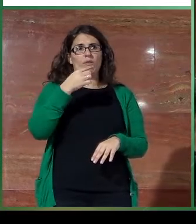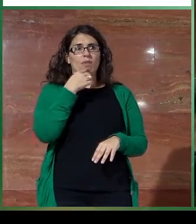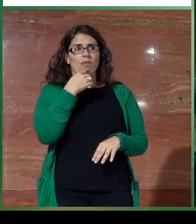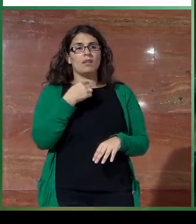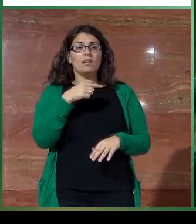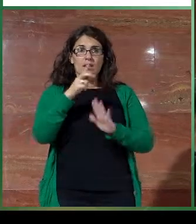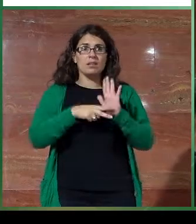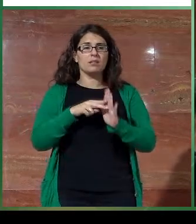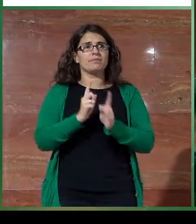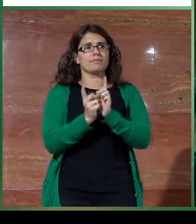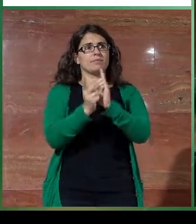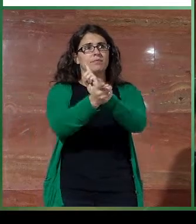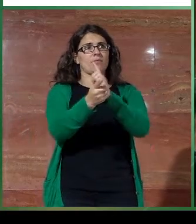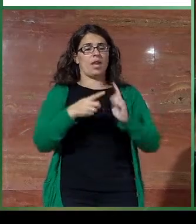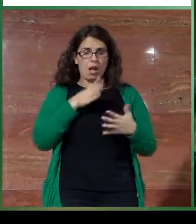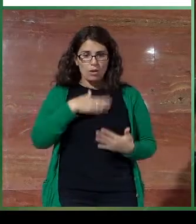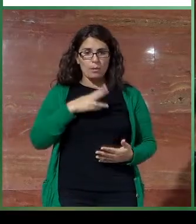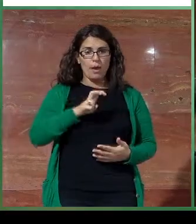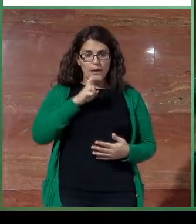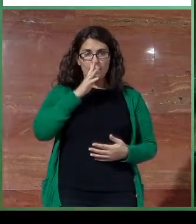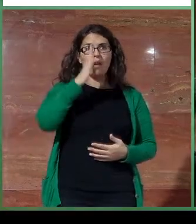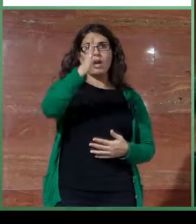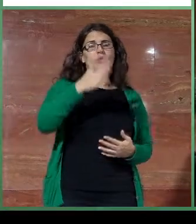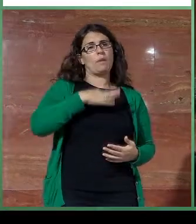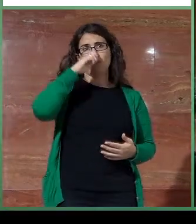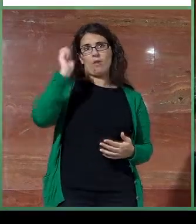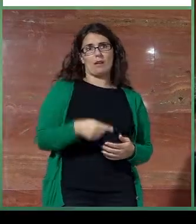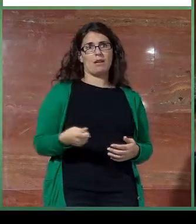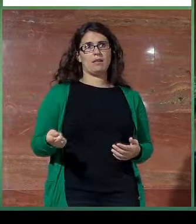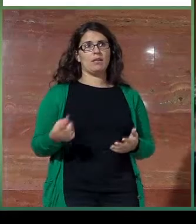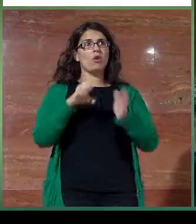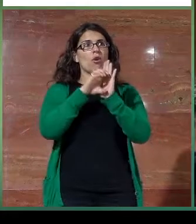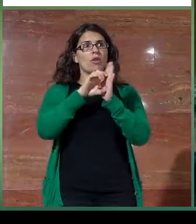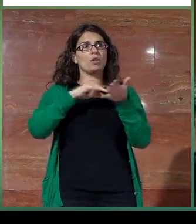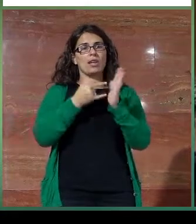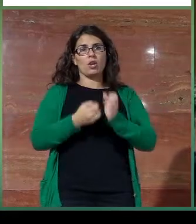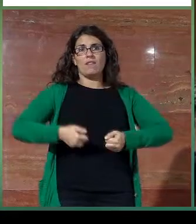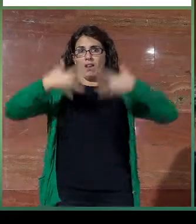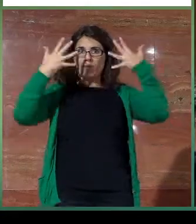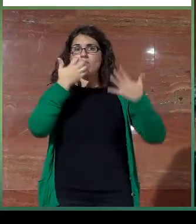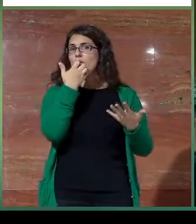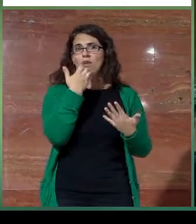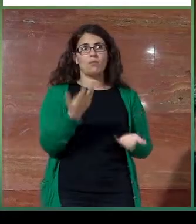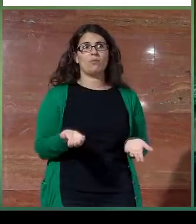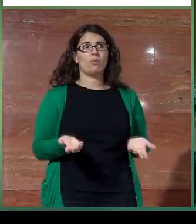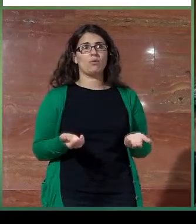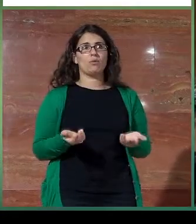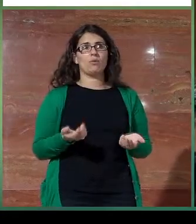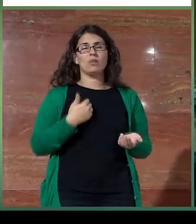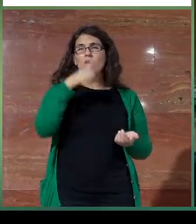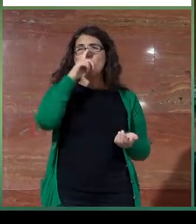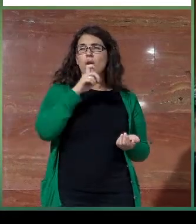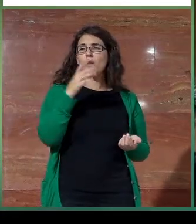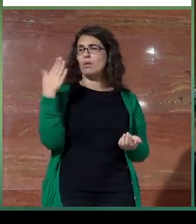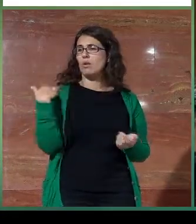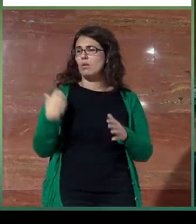cambiando, que a lo mejor lo que vale ahora no vale para dentro de 5 años. El Código Técnico de la Edificación, creo recordar que salió en el